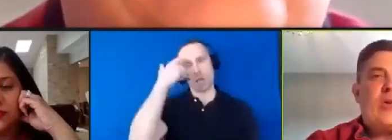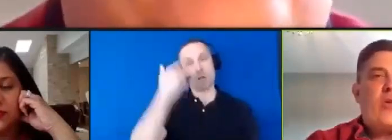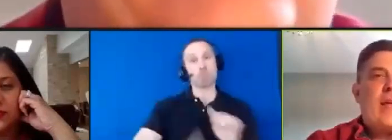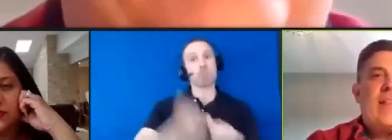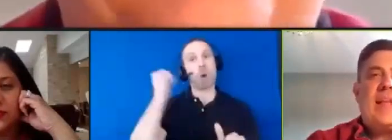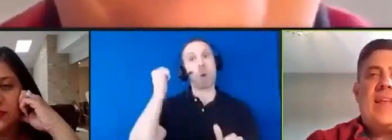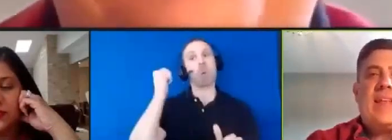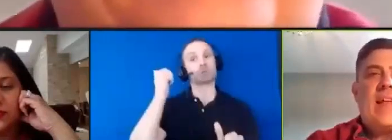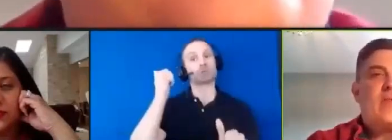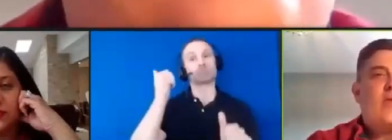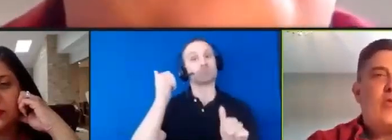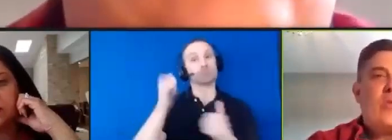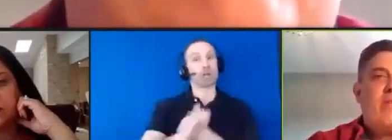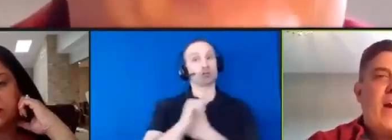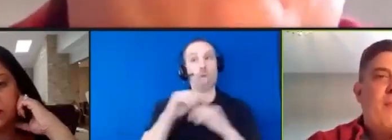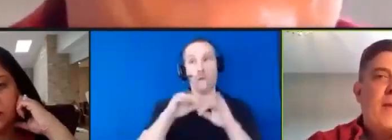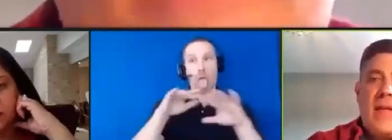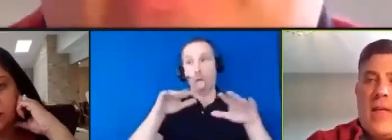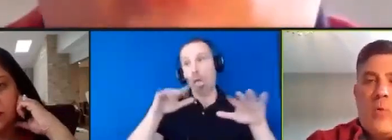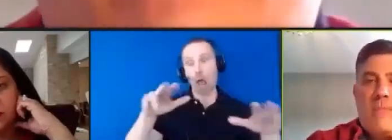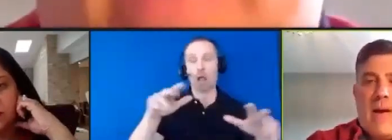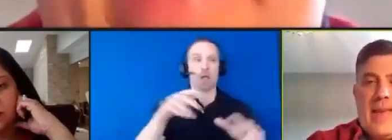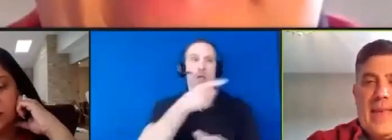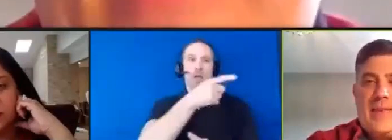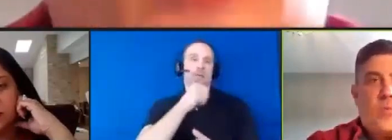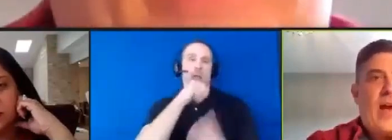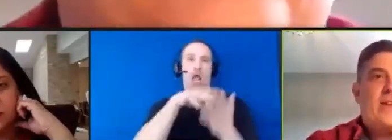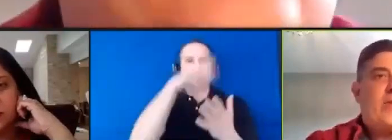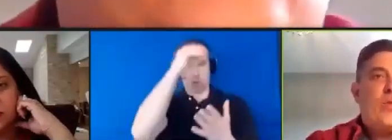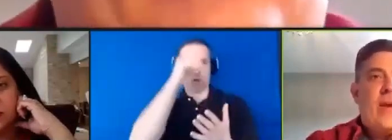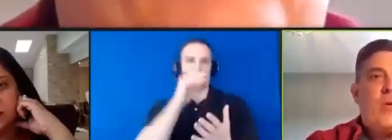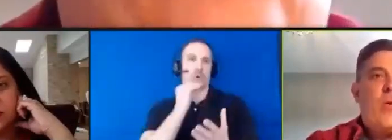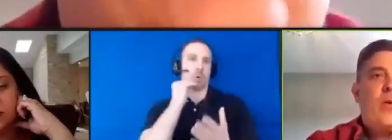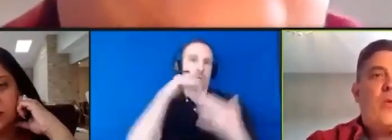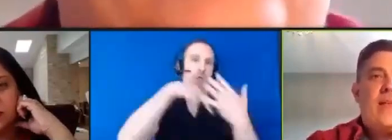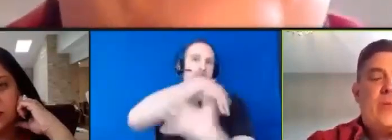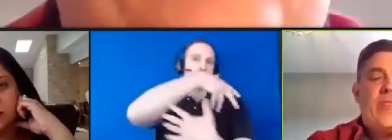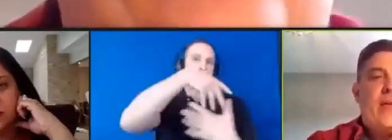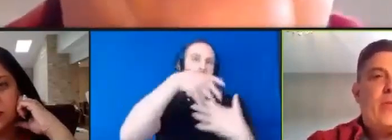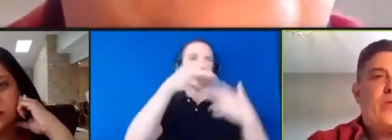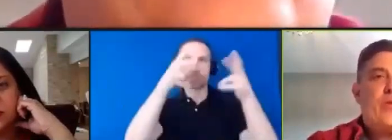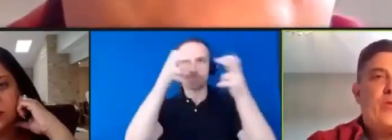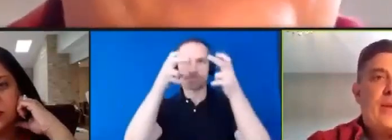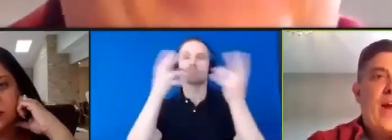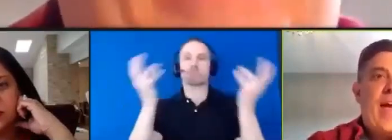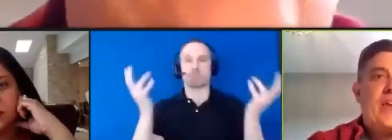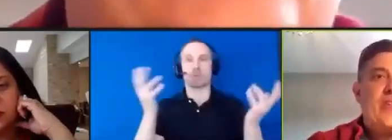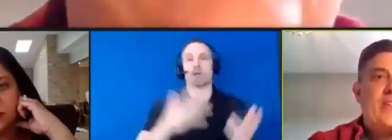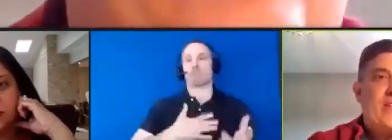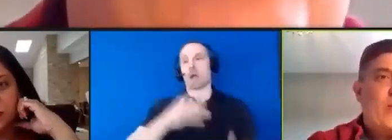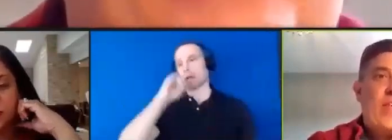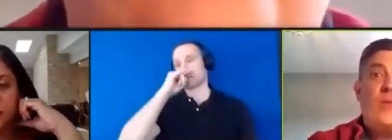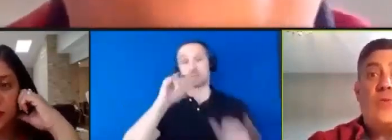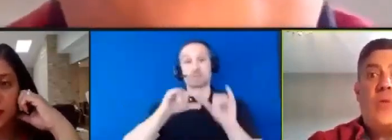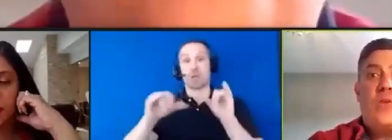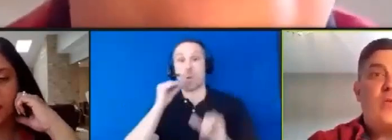cde se ha visto la información y que la infección es muy baja en la escuela así que creo